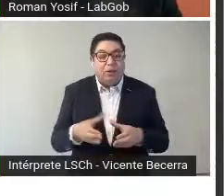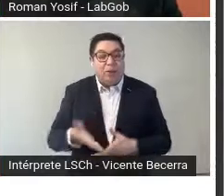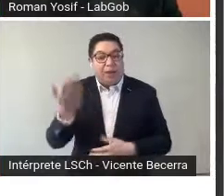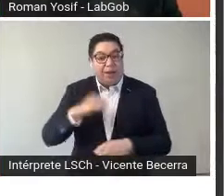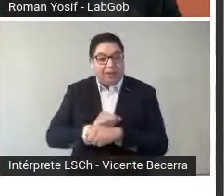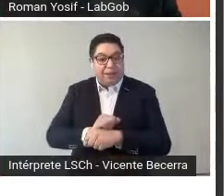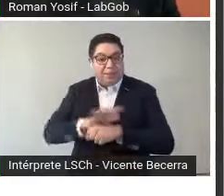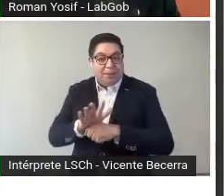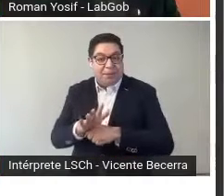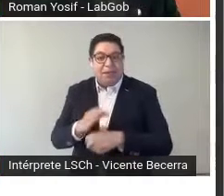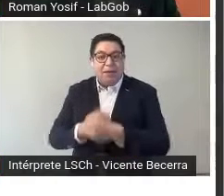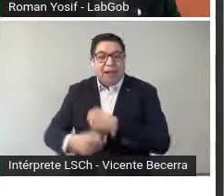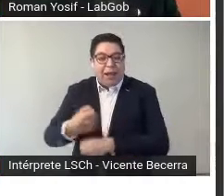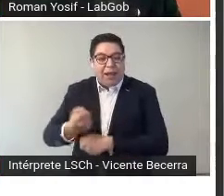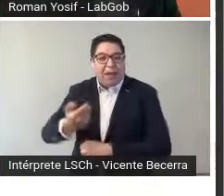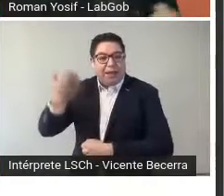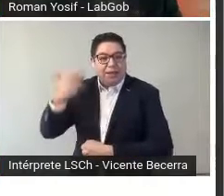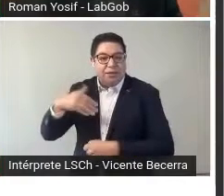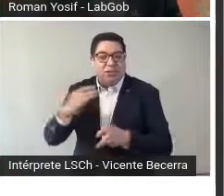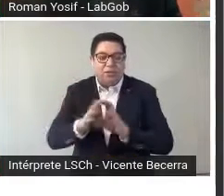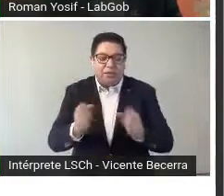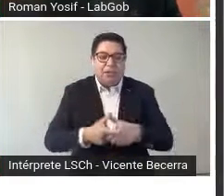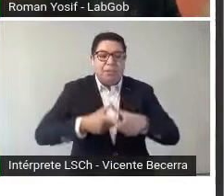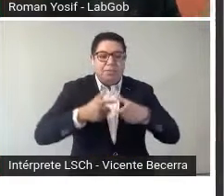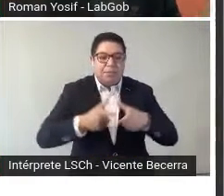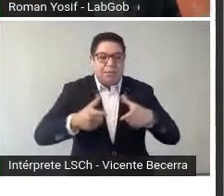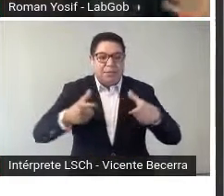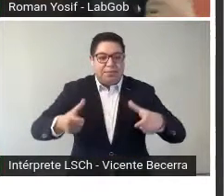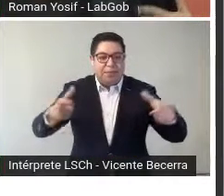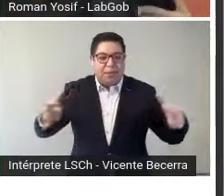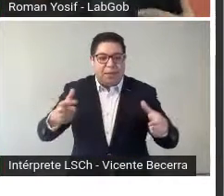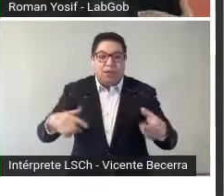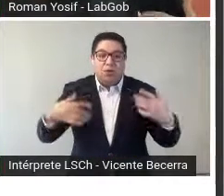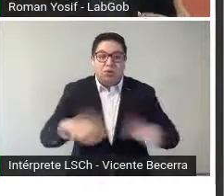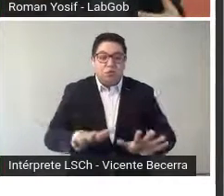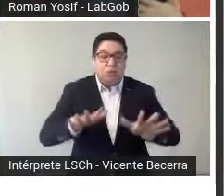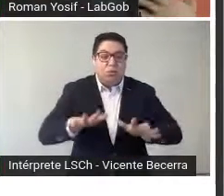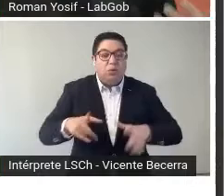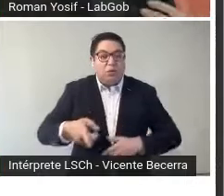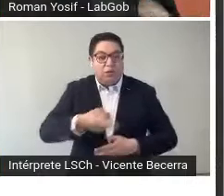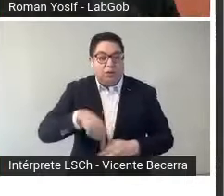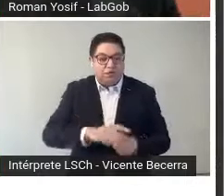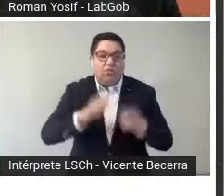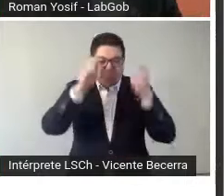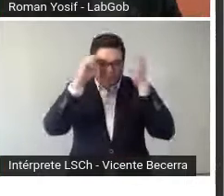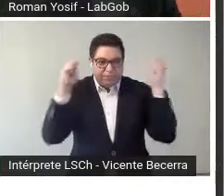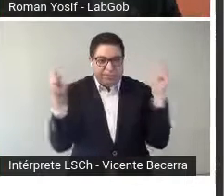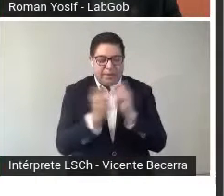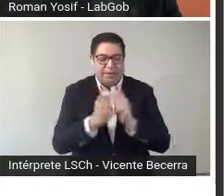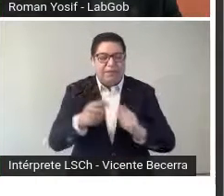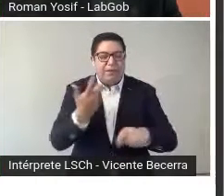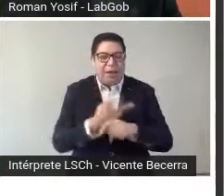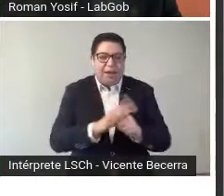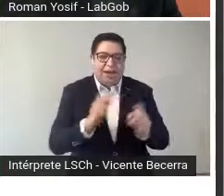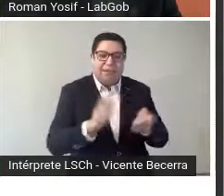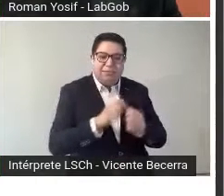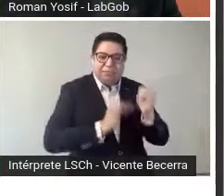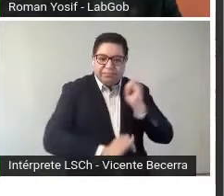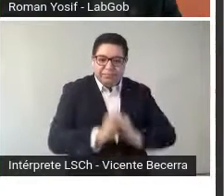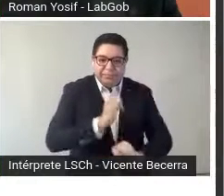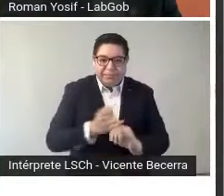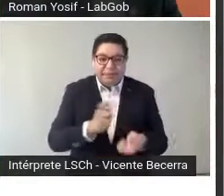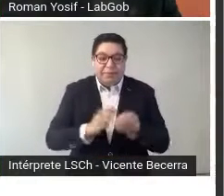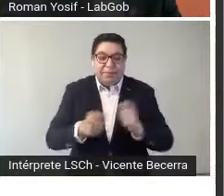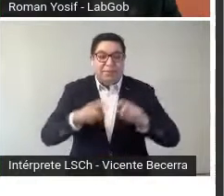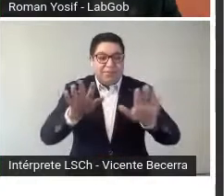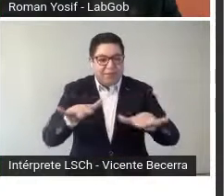y en los últimos años ha tenido un crecimiento exponencial. Nosotros mismos nos hemos tenido que transformar digitalmente, por lo mismo estamos